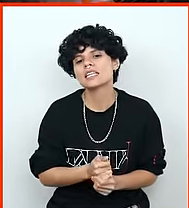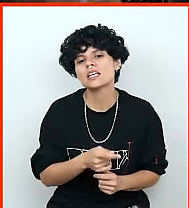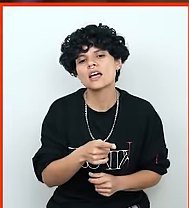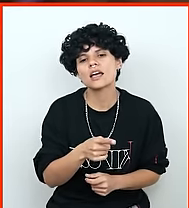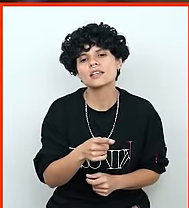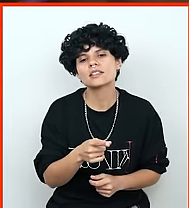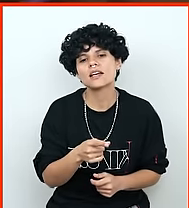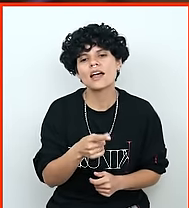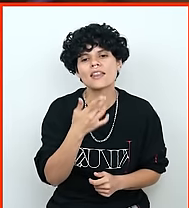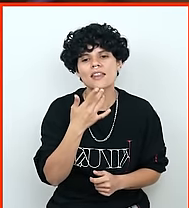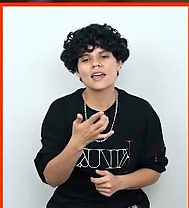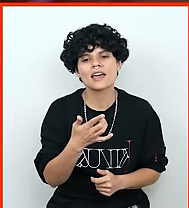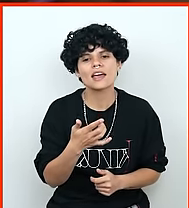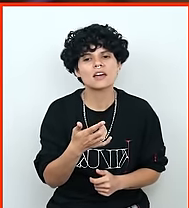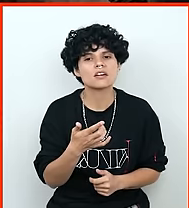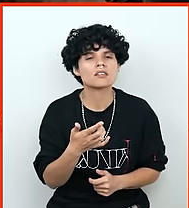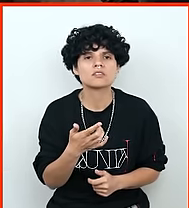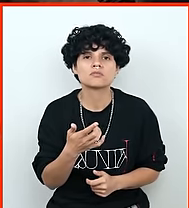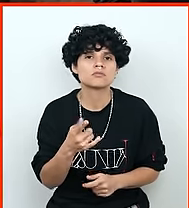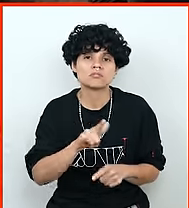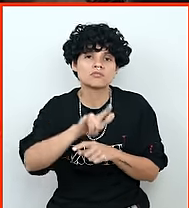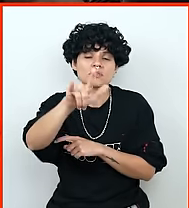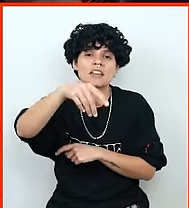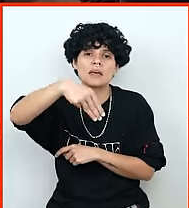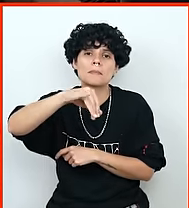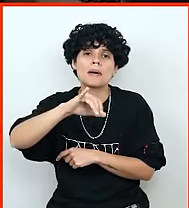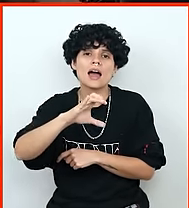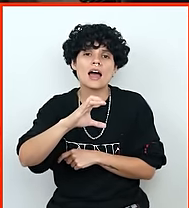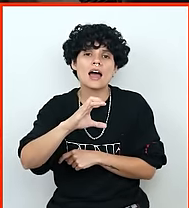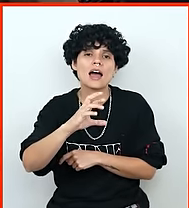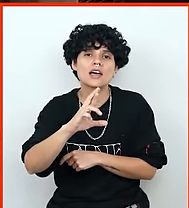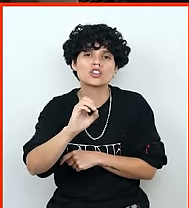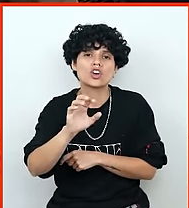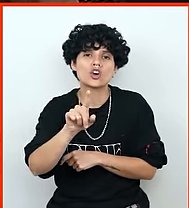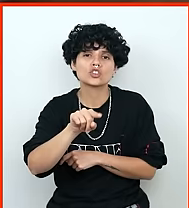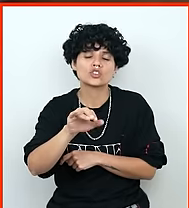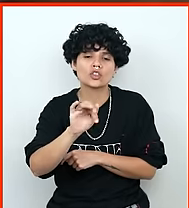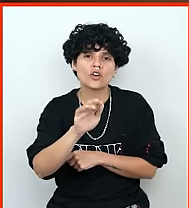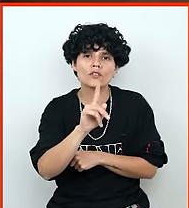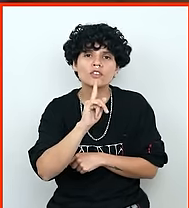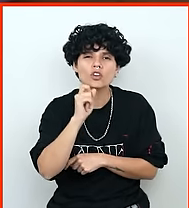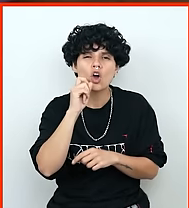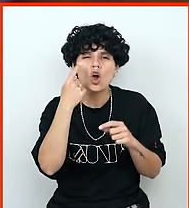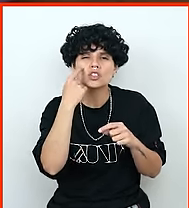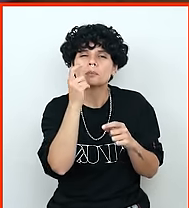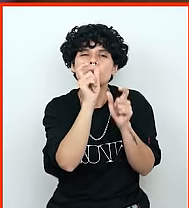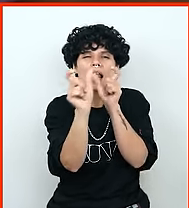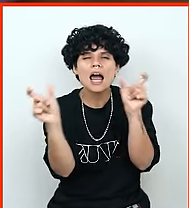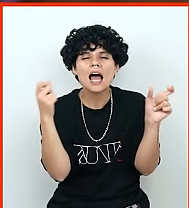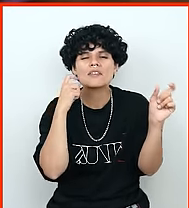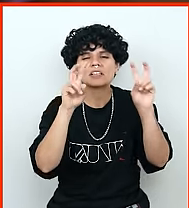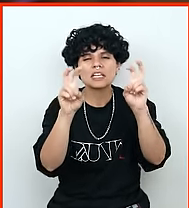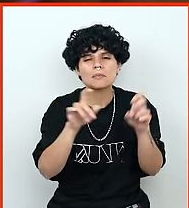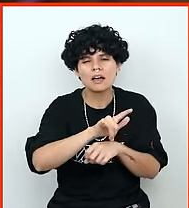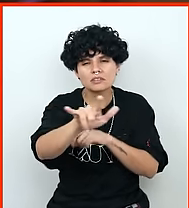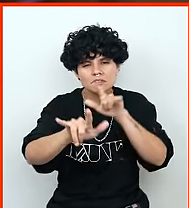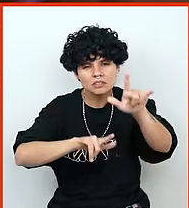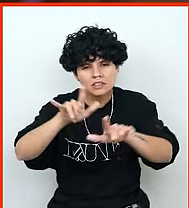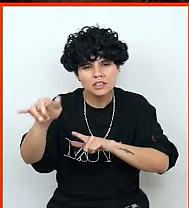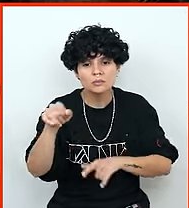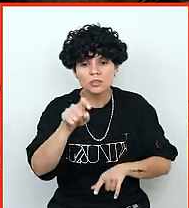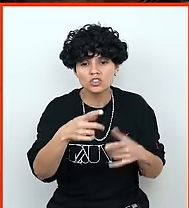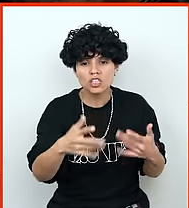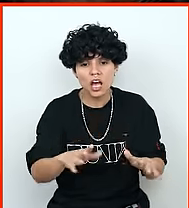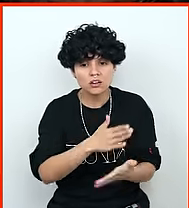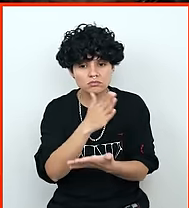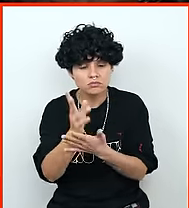básicamente sobre el Flight Simulator de Microsoft. ¿Ya? Que es como un simulador de vuelo de Microsoft. Claro, ahí como aprendiendo un poco y el lenguaje, todo es el aeronáutico, alfa,